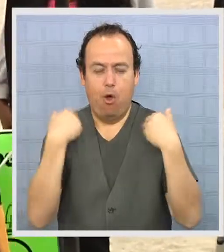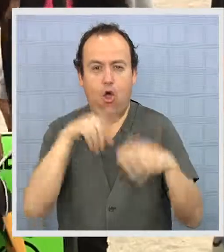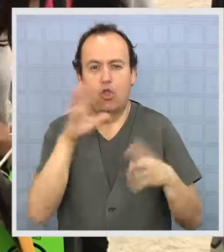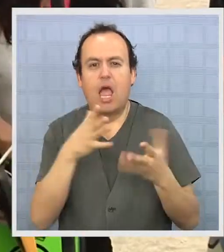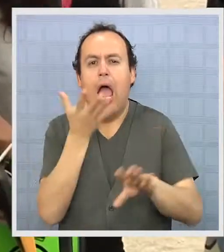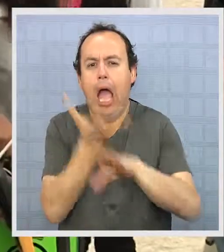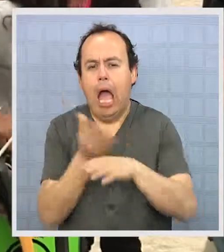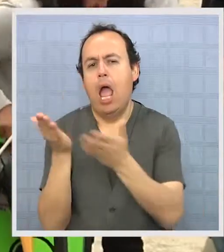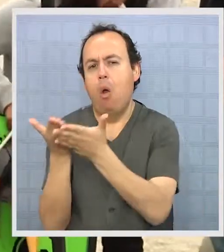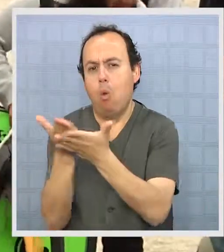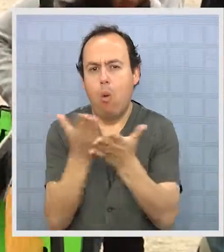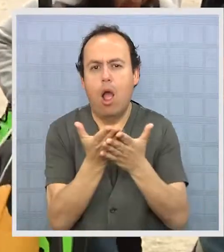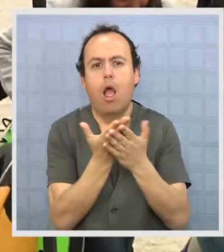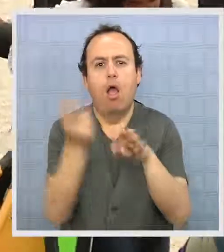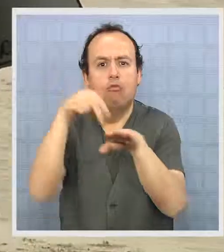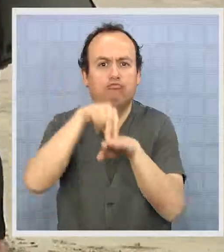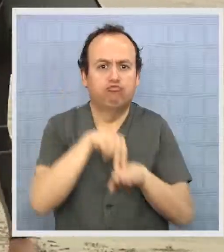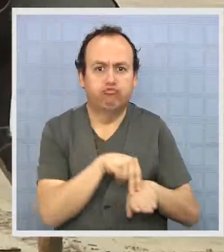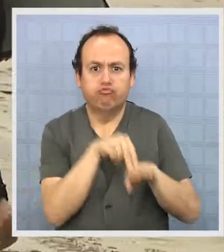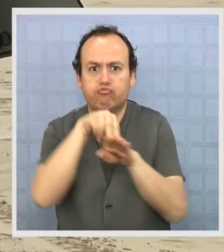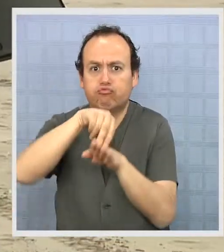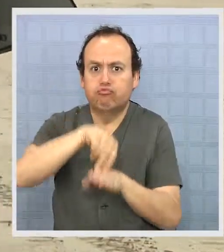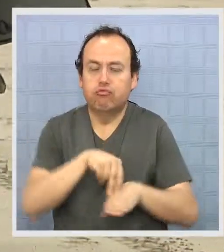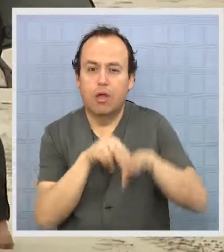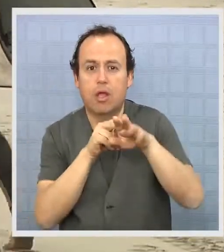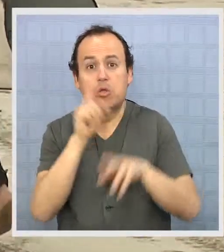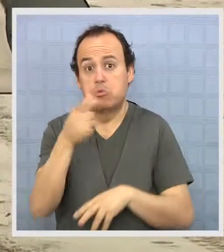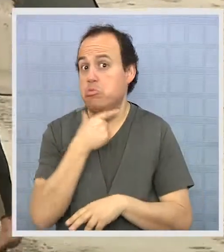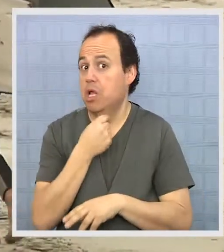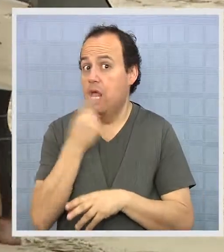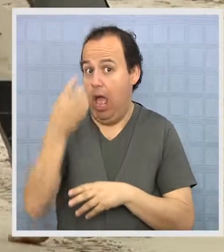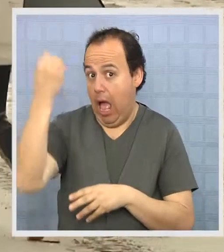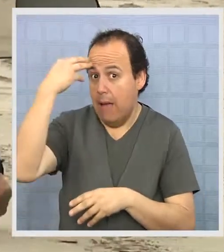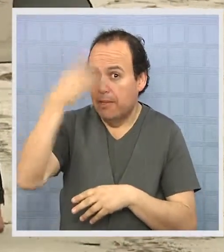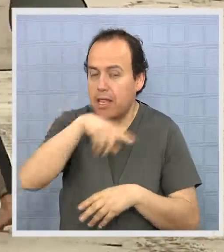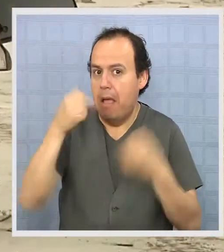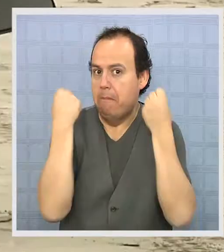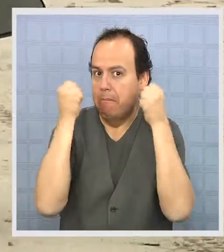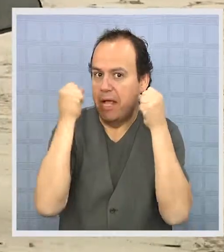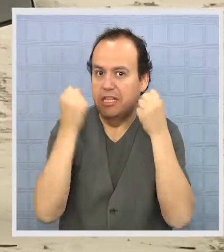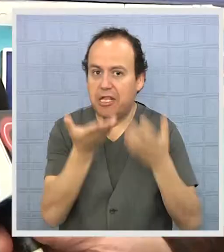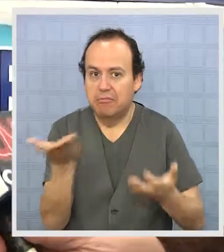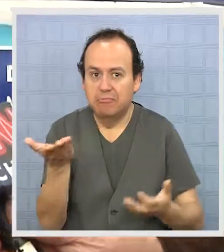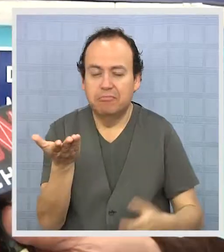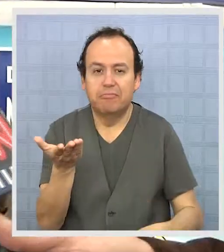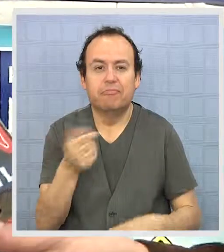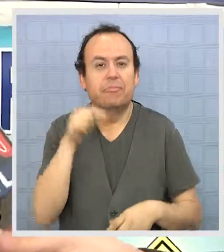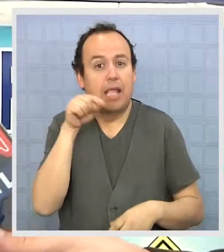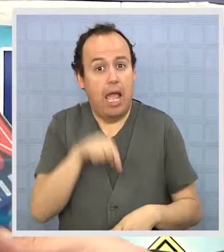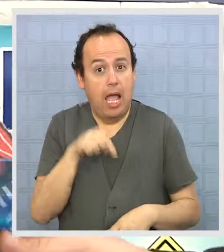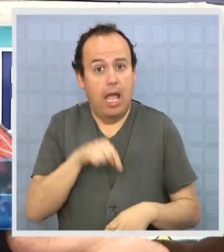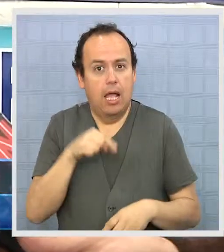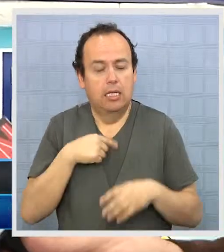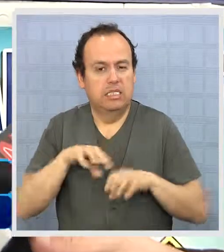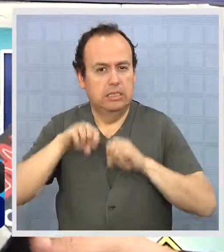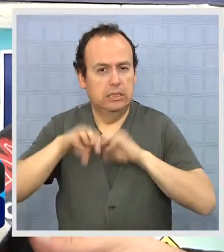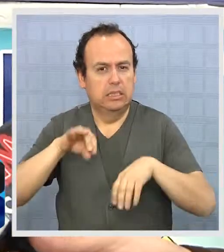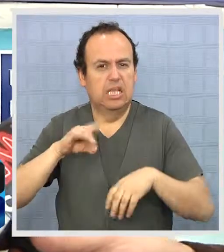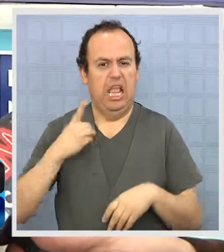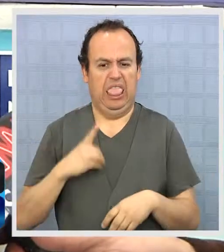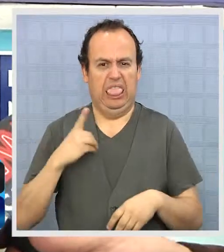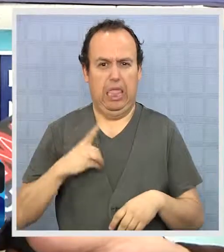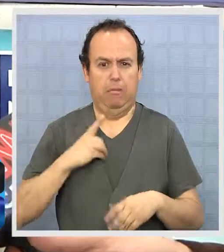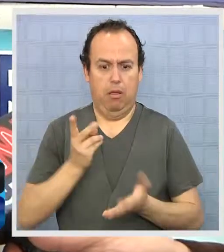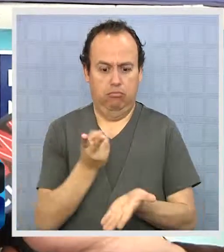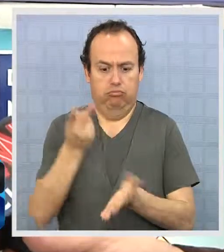varias escuelas de bodyboard y surfing para quienes deseen aprender a practicarlo aquí enseñamos la disciplina ha